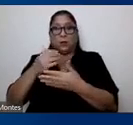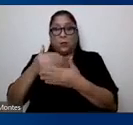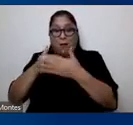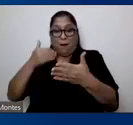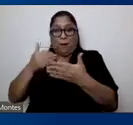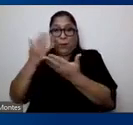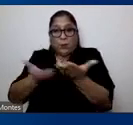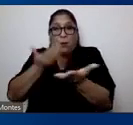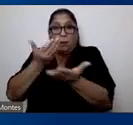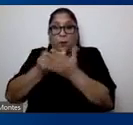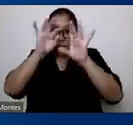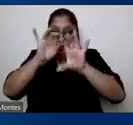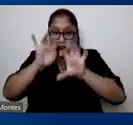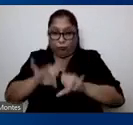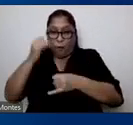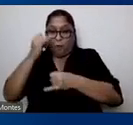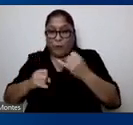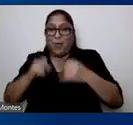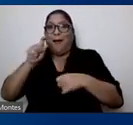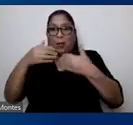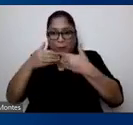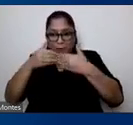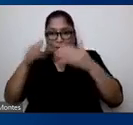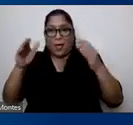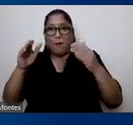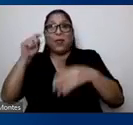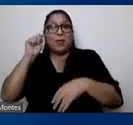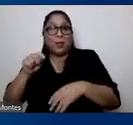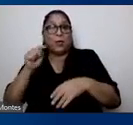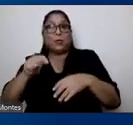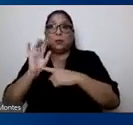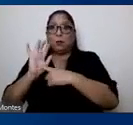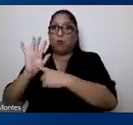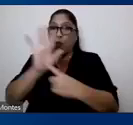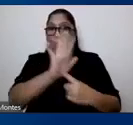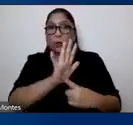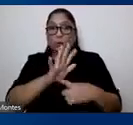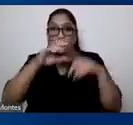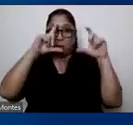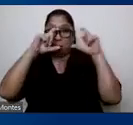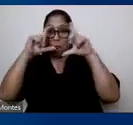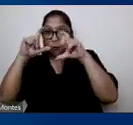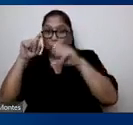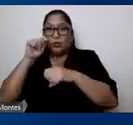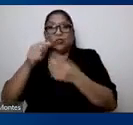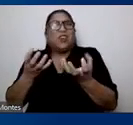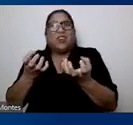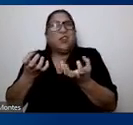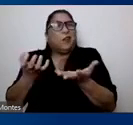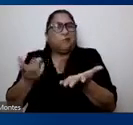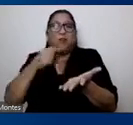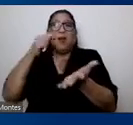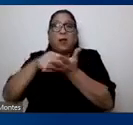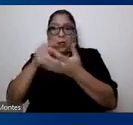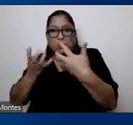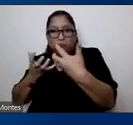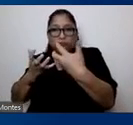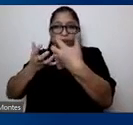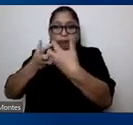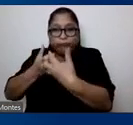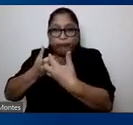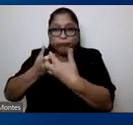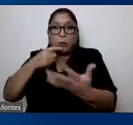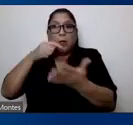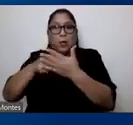informe final, es inaugurada esta muestra, una muestra que pretende ser pues este engranaje,